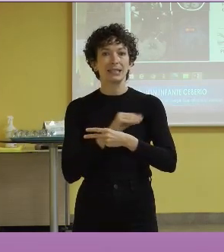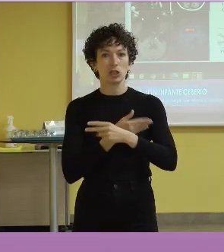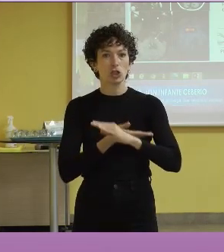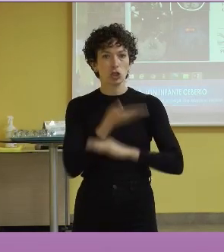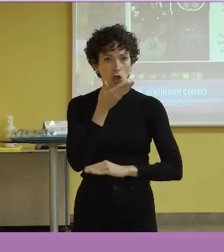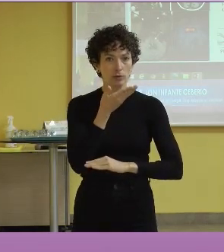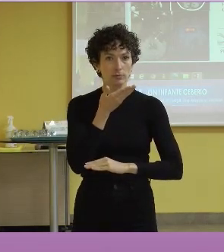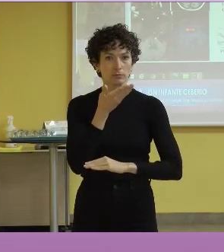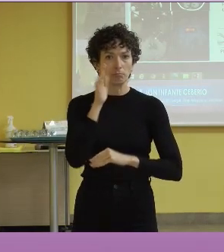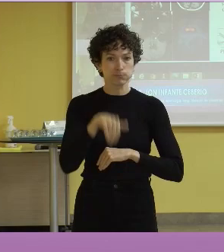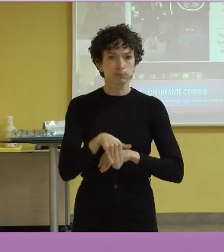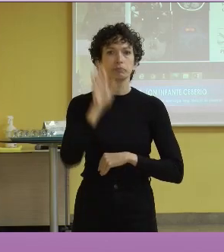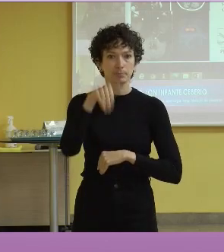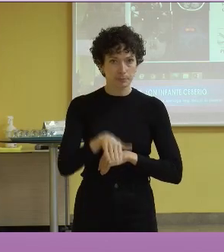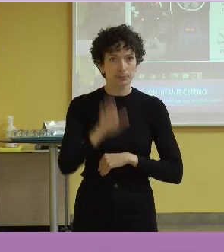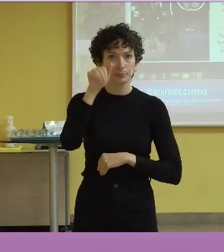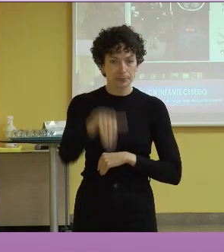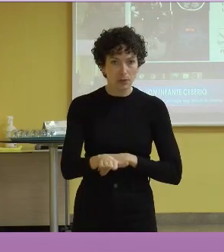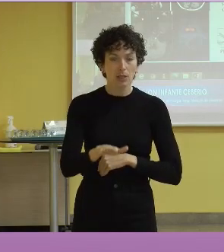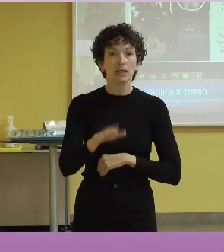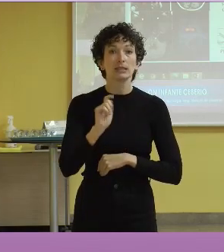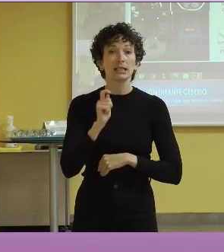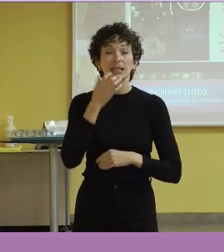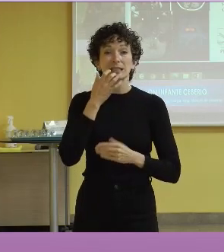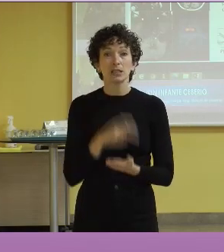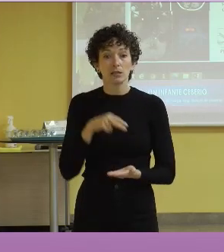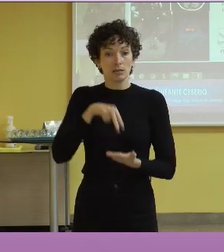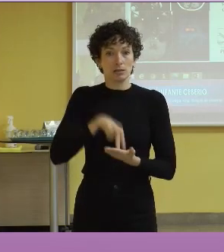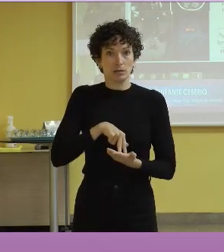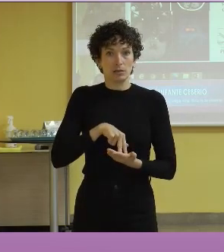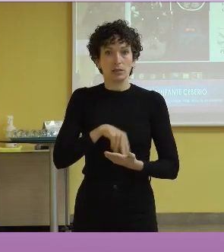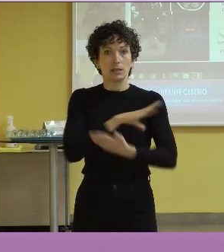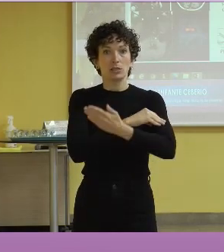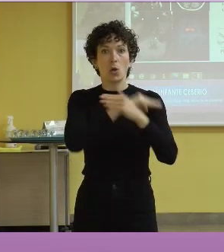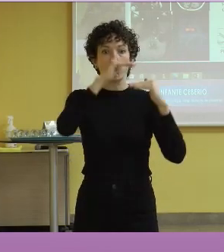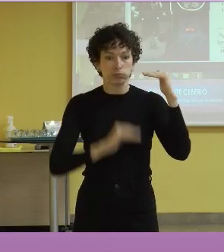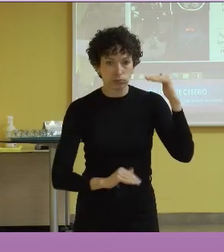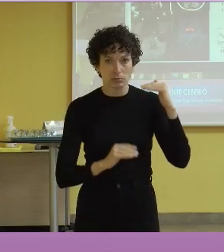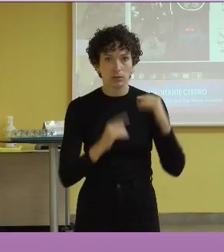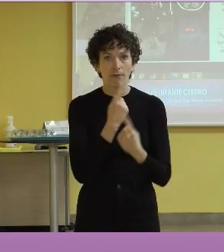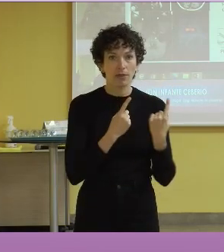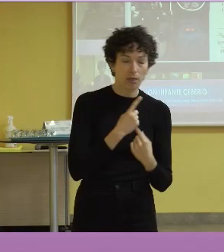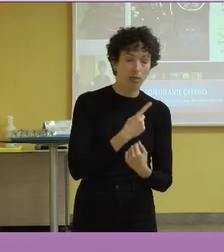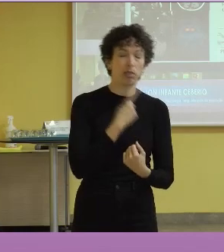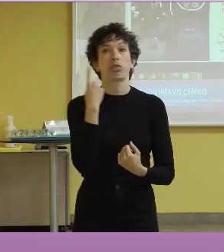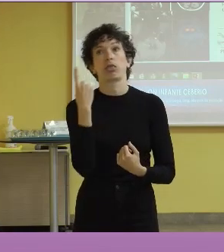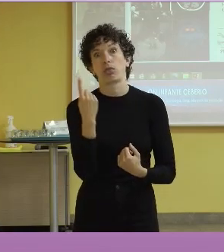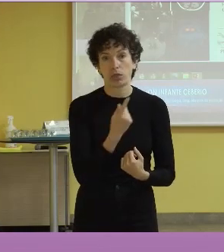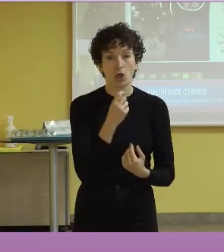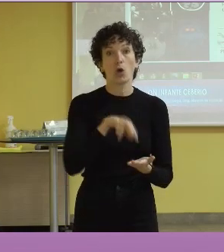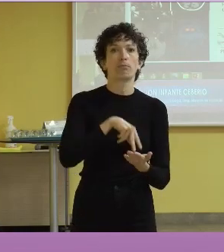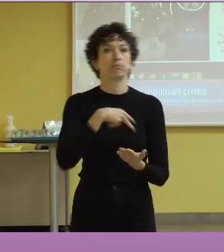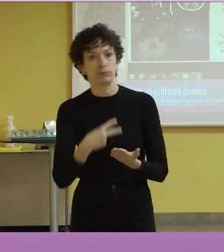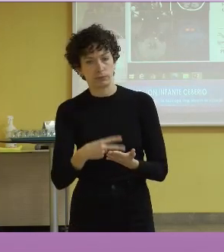de la tensión arterial, sobre todo cuando se incorporan y se ponen de pie. Les baja la tensión, a veces se marean y a veces se marean y a veces se